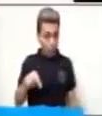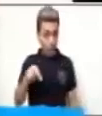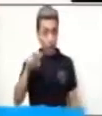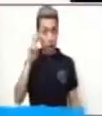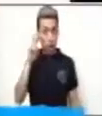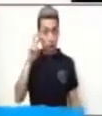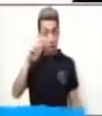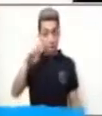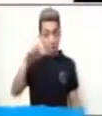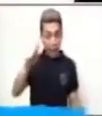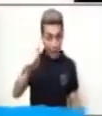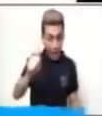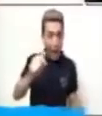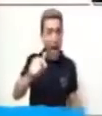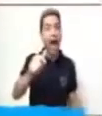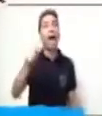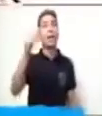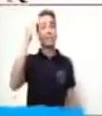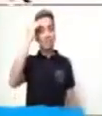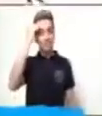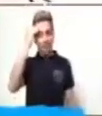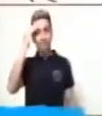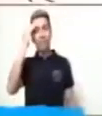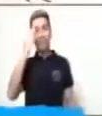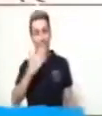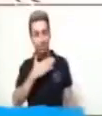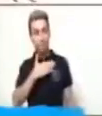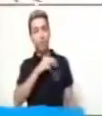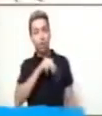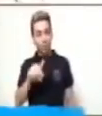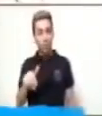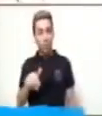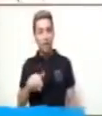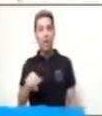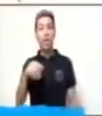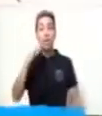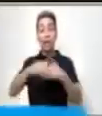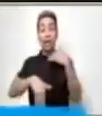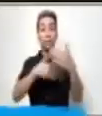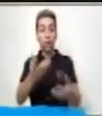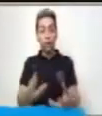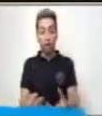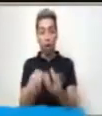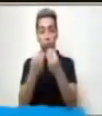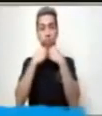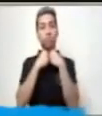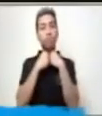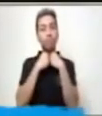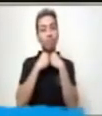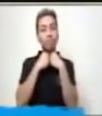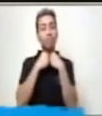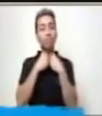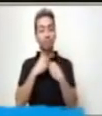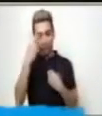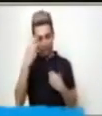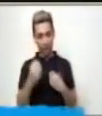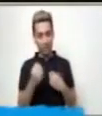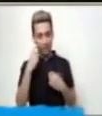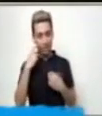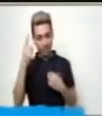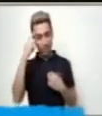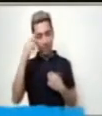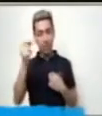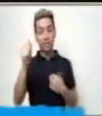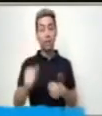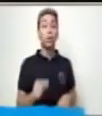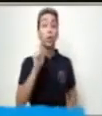Sobre todo si mami las cocina. Muy bien. Repito la adivinanza. Cuando